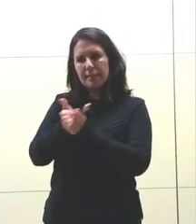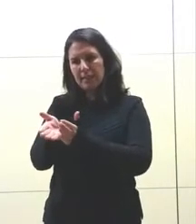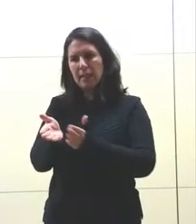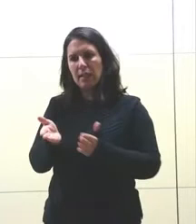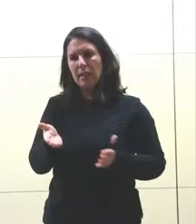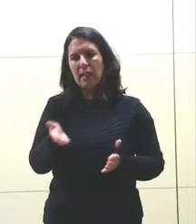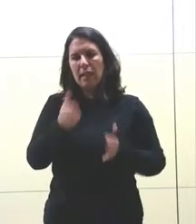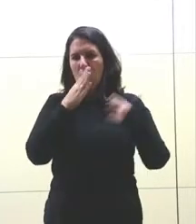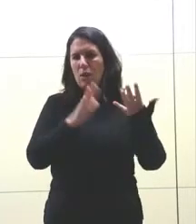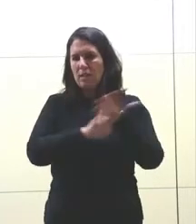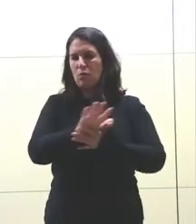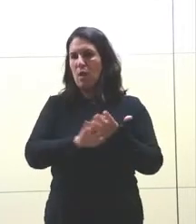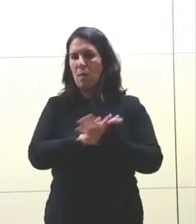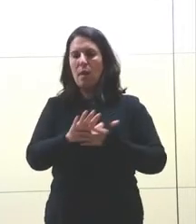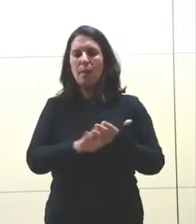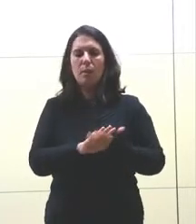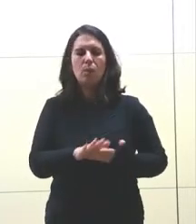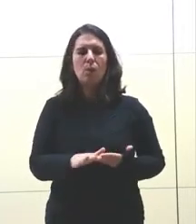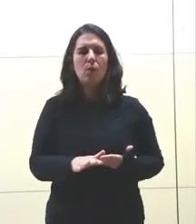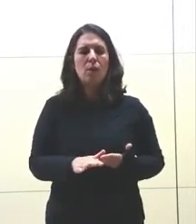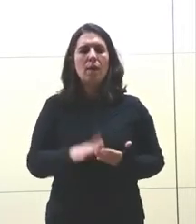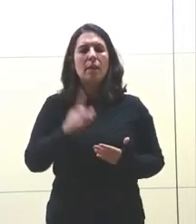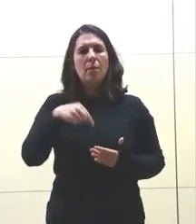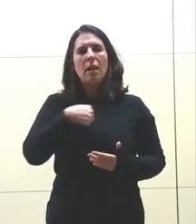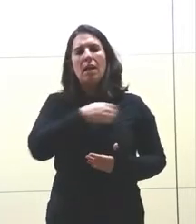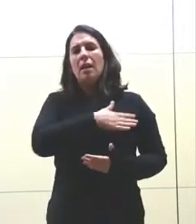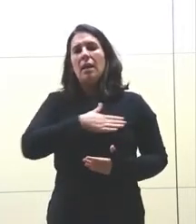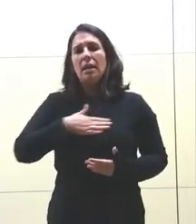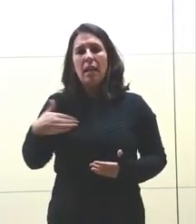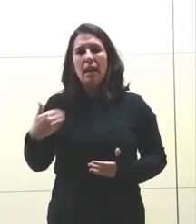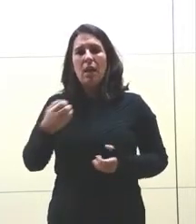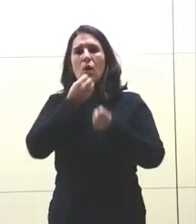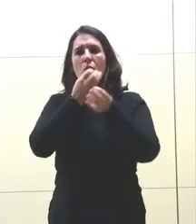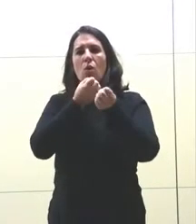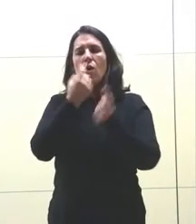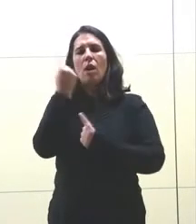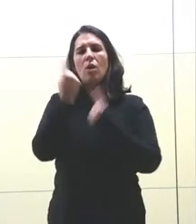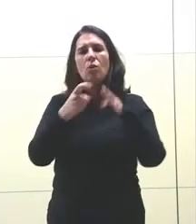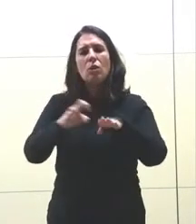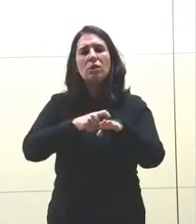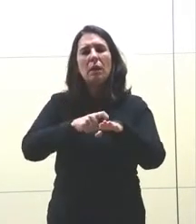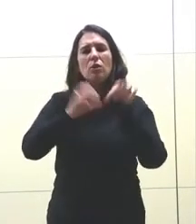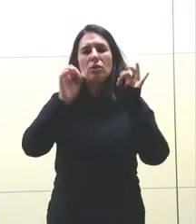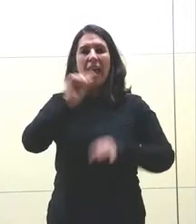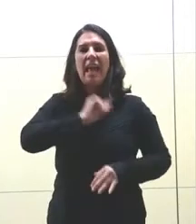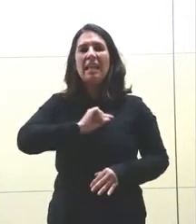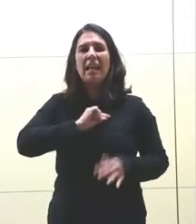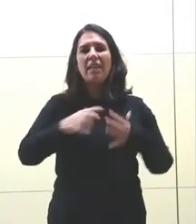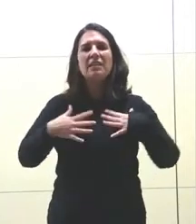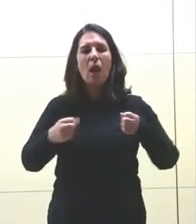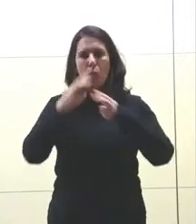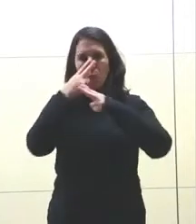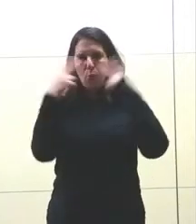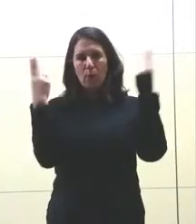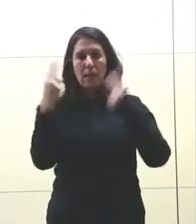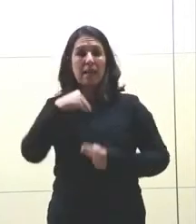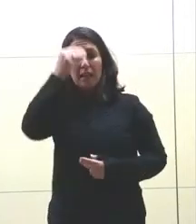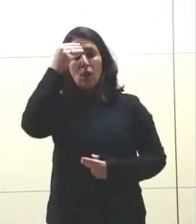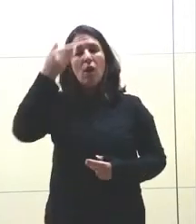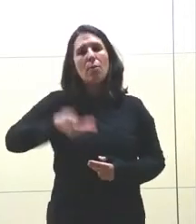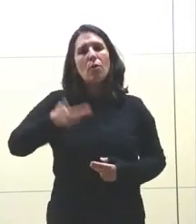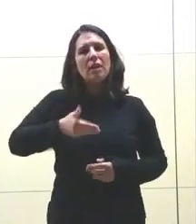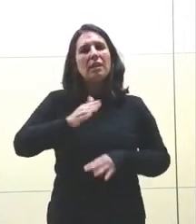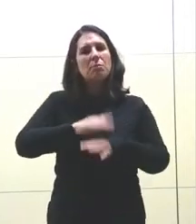entran en juego, quería comentar algunos aspectos de la ética de la salud pública muy importantes para